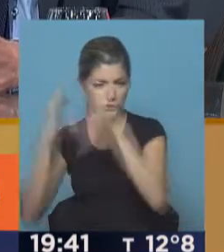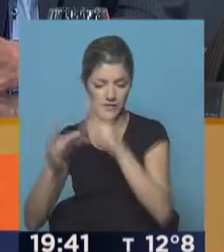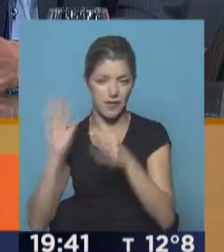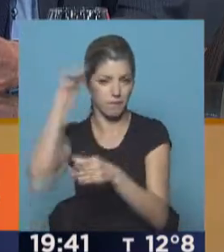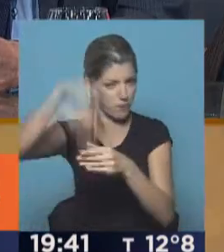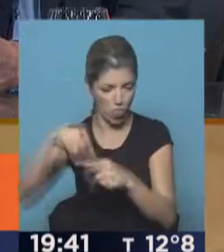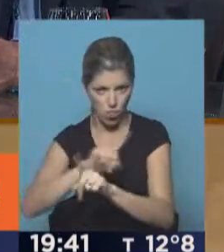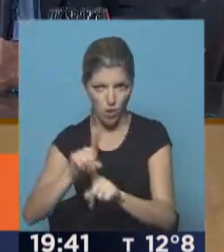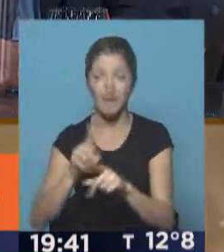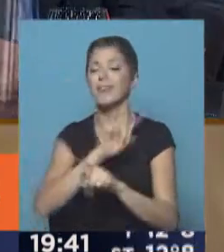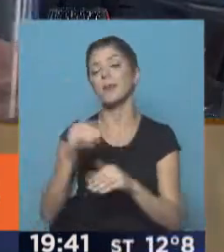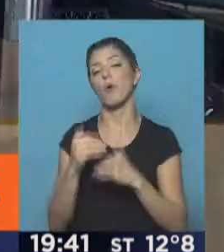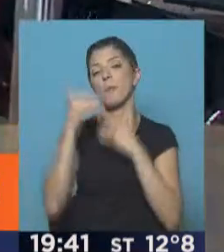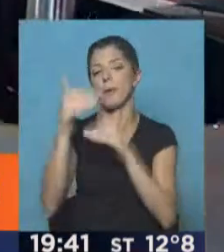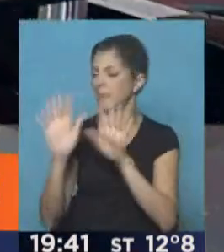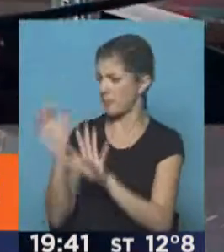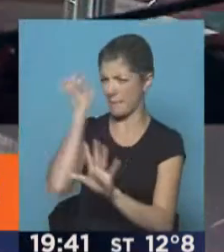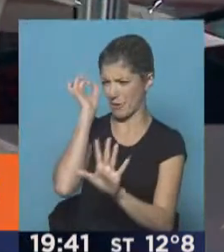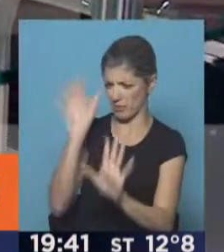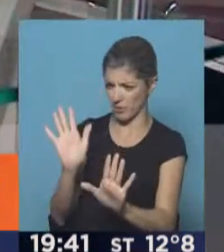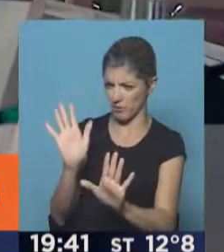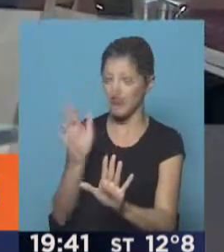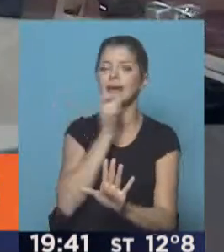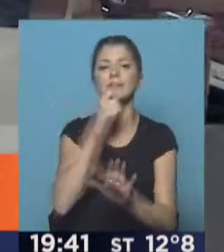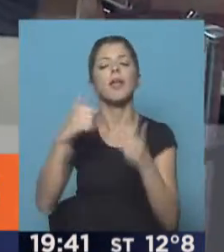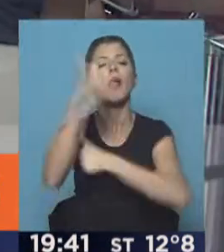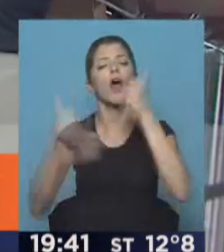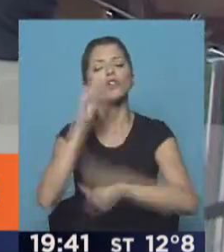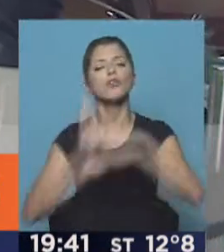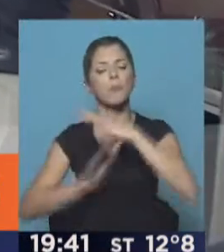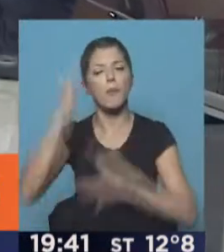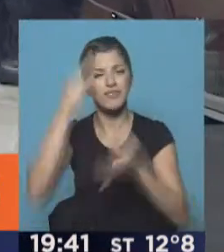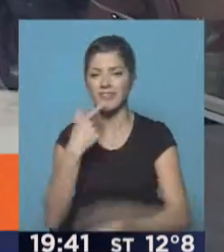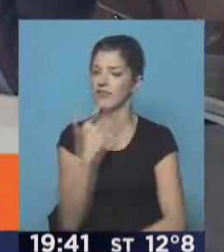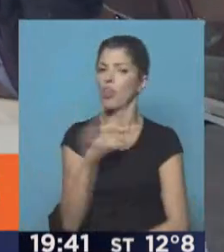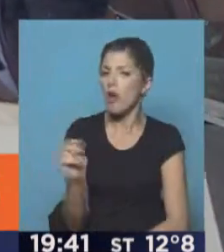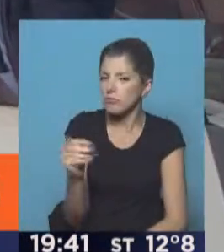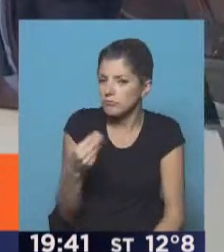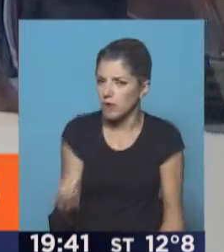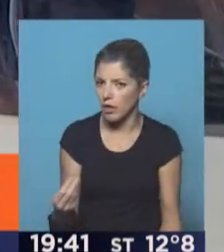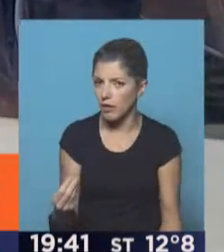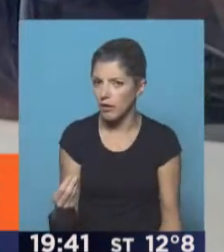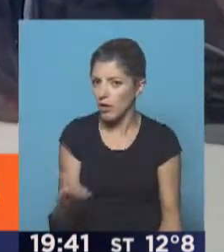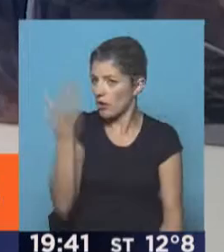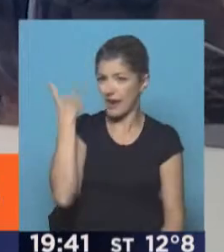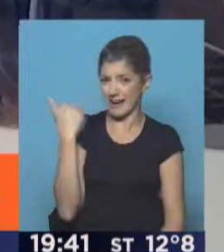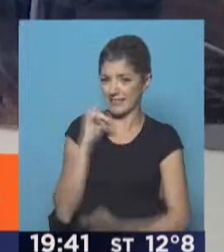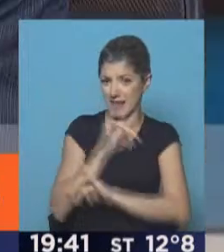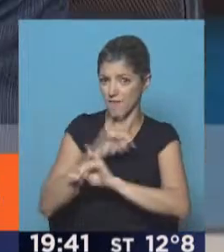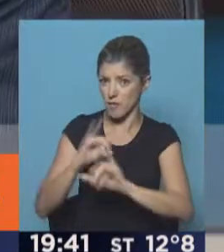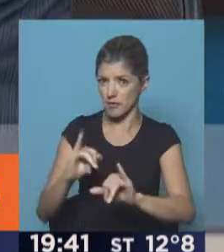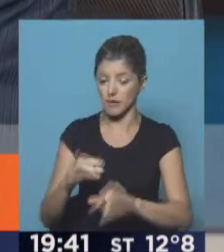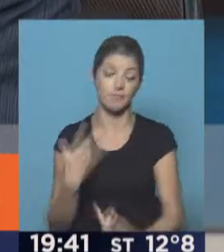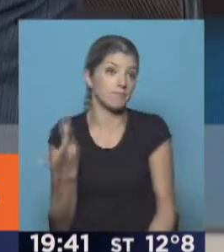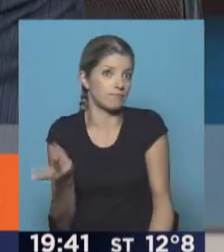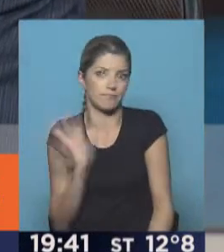postergarlo, y además no tiene sentido. Pero que si la Corte, discúlpeme, si la Corte rechaza el pedido que va a hacer mañana el gobierno, ¿qué pasa con el anuncio que acaba de hacer? Y bueno, va a haber que esperar a